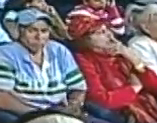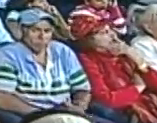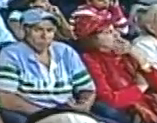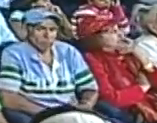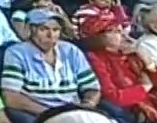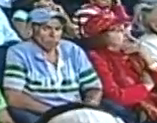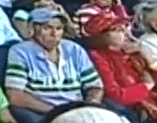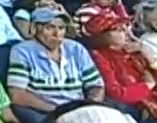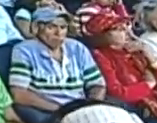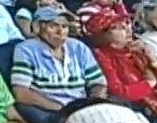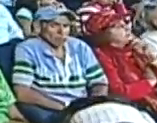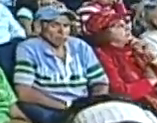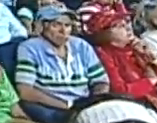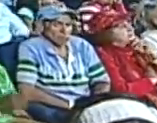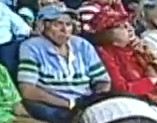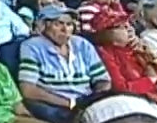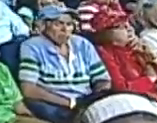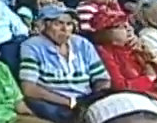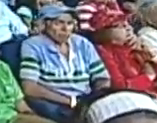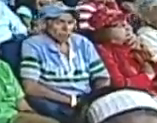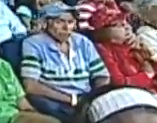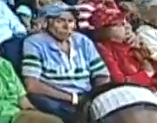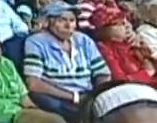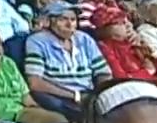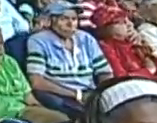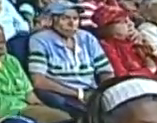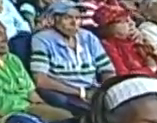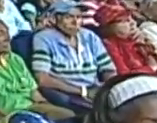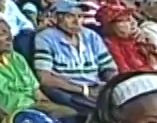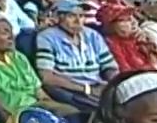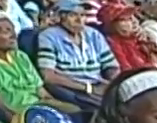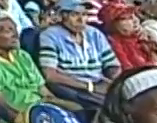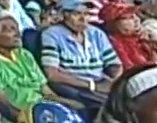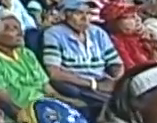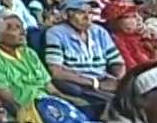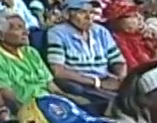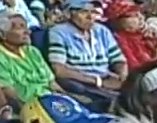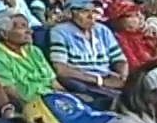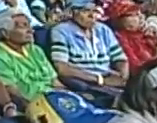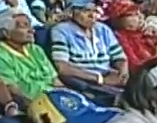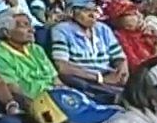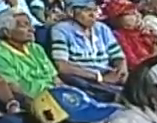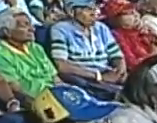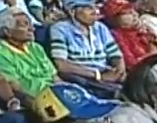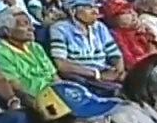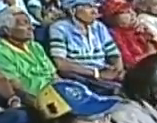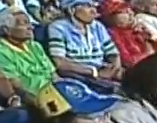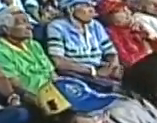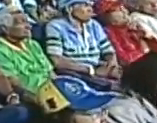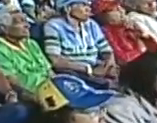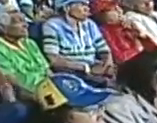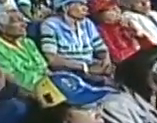Debemos estar muy seguros de los pasos que estamos dando. Ellos son la nada.